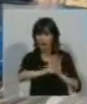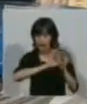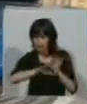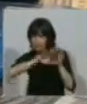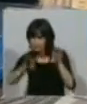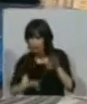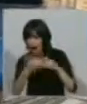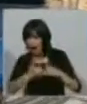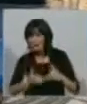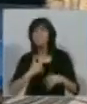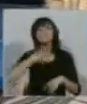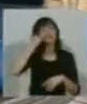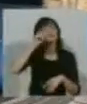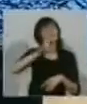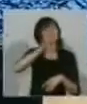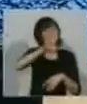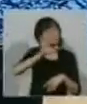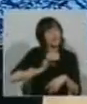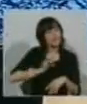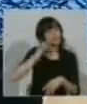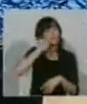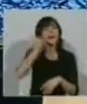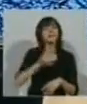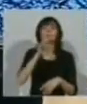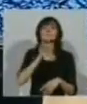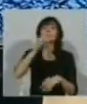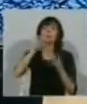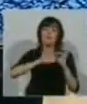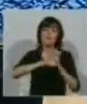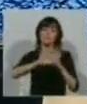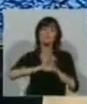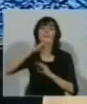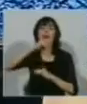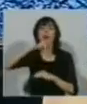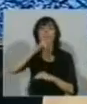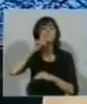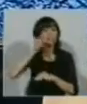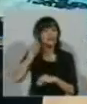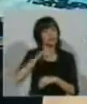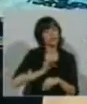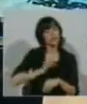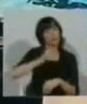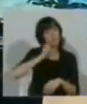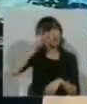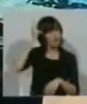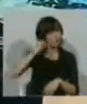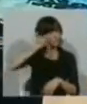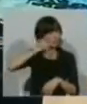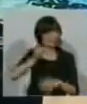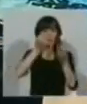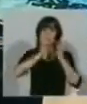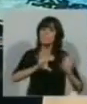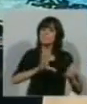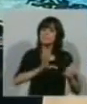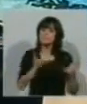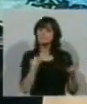25 años desde que tenemos fibra óptica. Pero desde 1860 comienzan los primeros experimentos